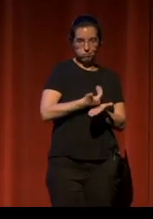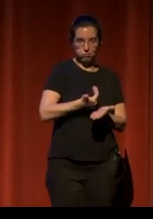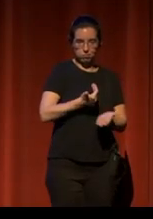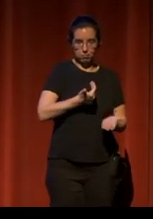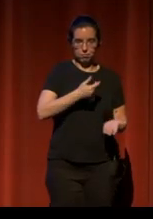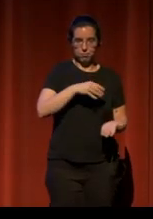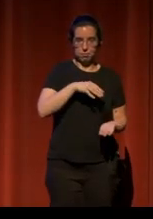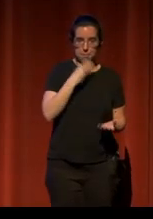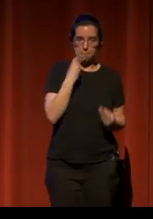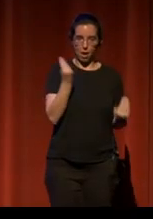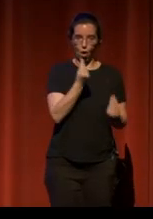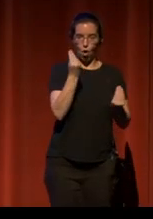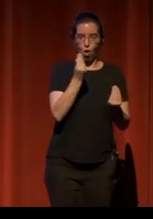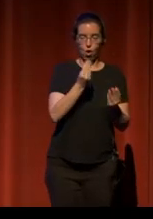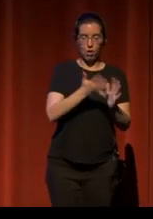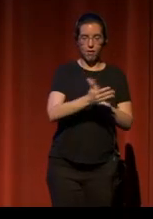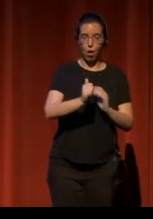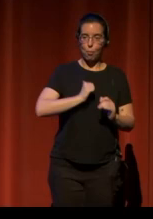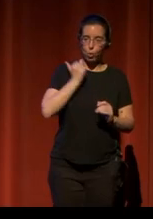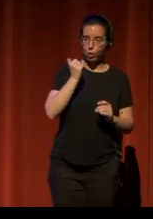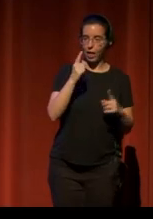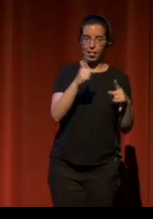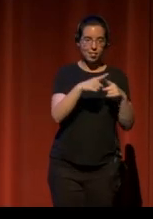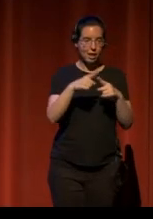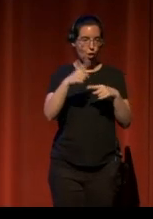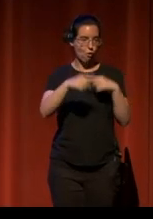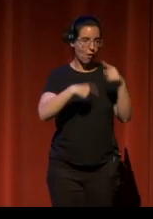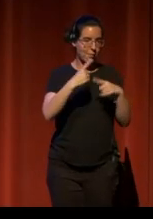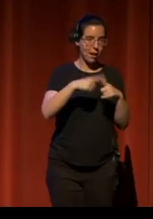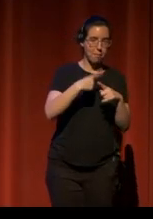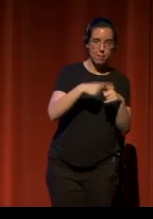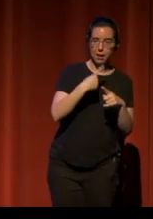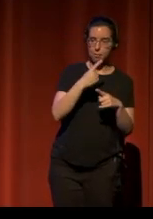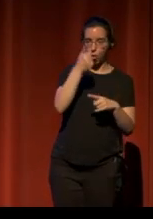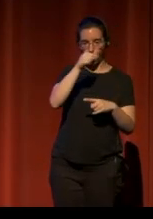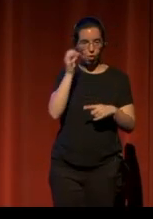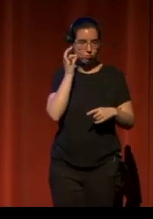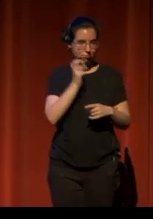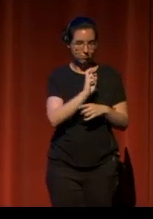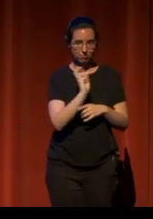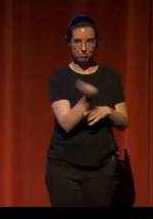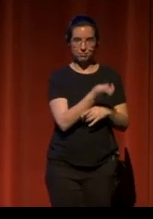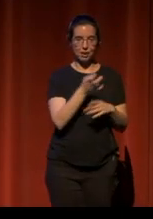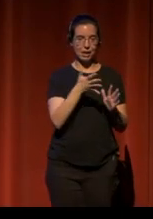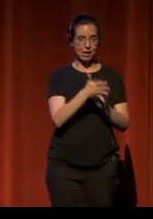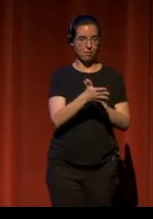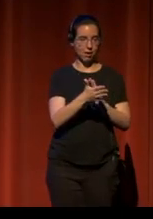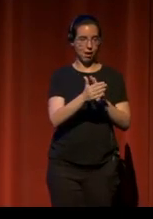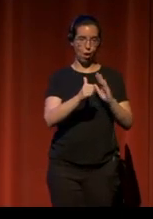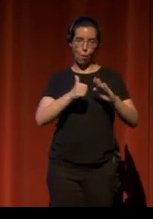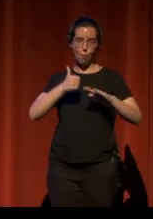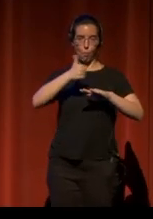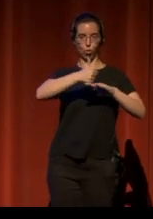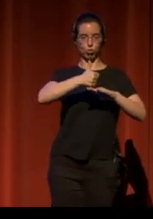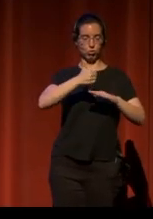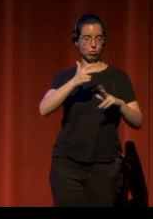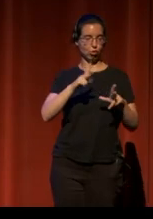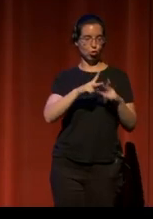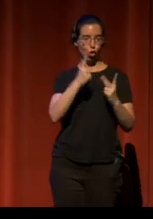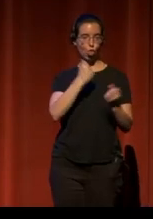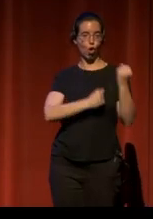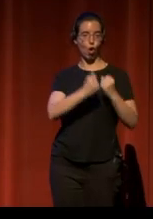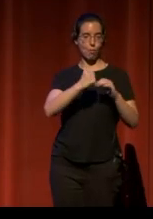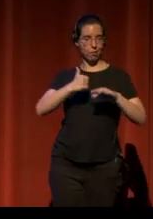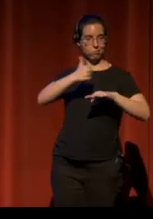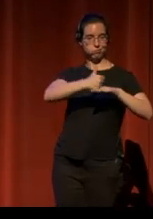oportunidades va a tener tíos tías familiares primos y primas Bueno pues en fin mejor posicionados eh socioeconómicamente No